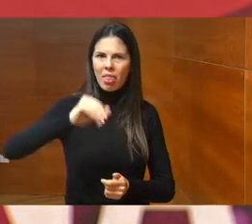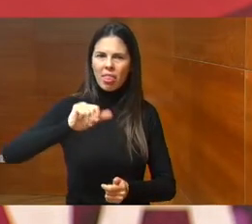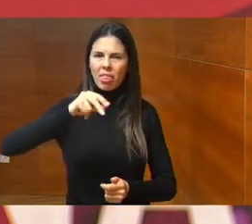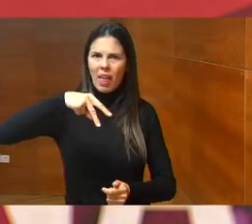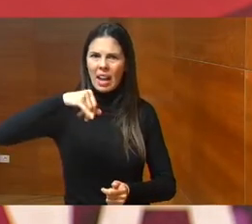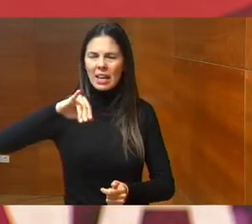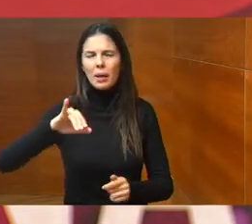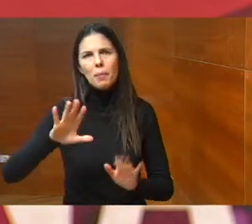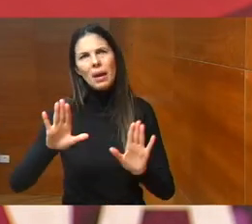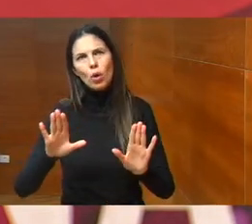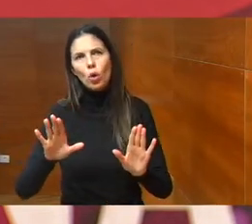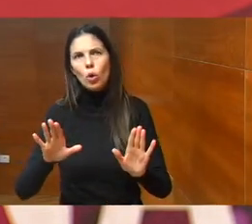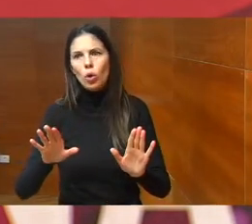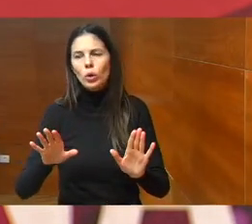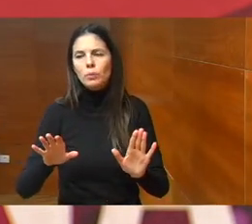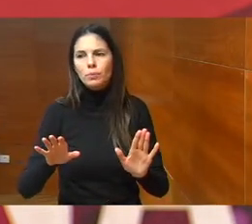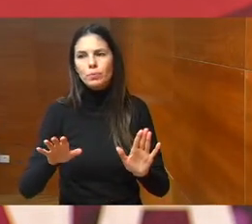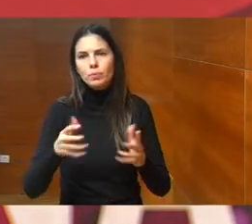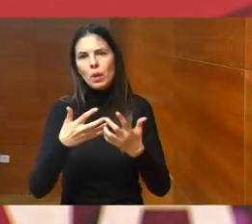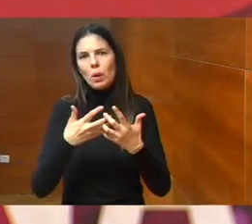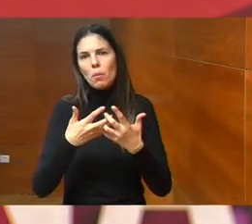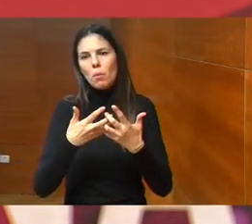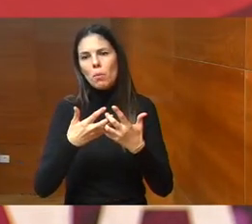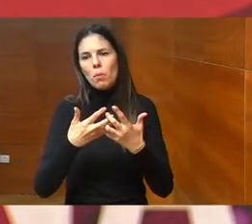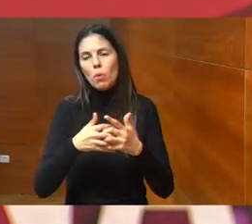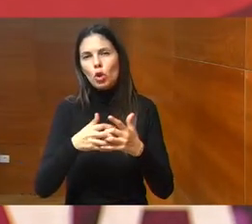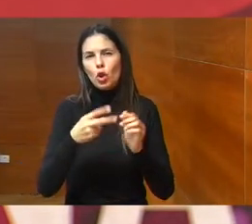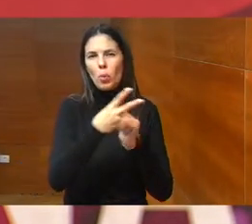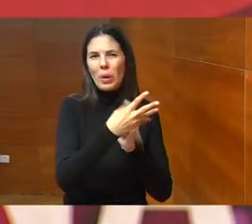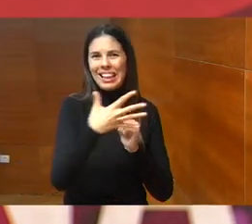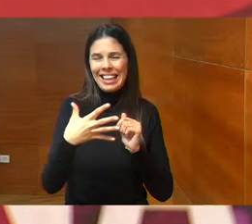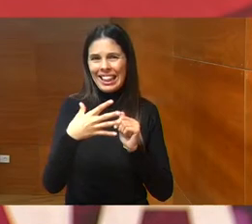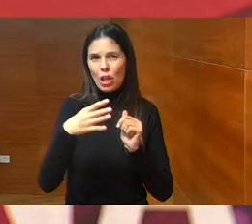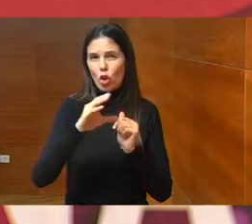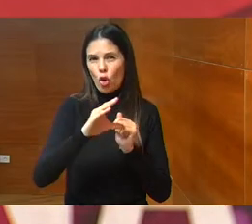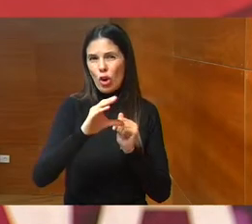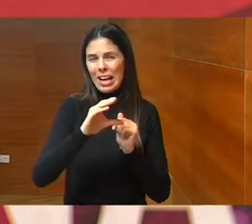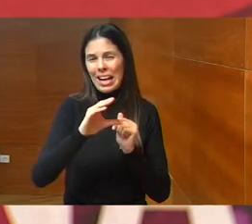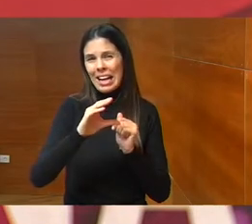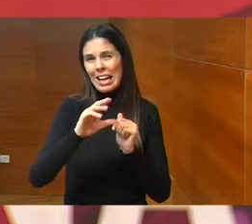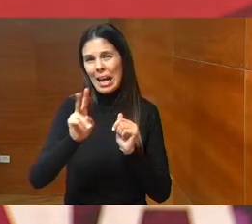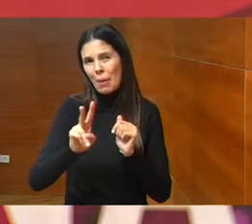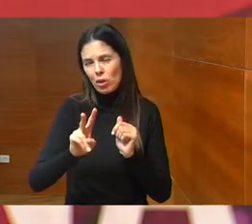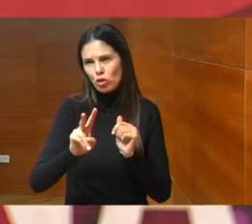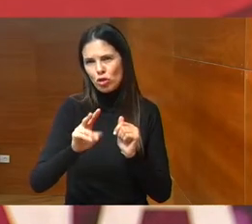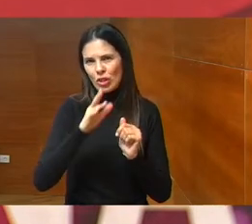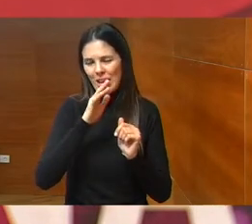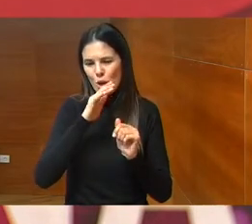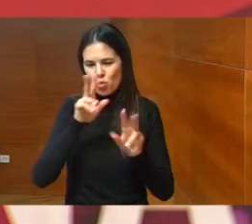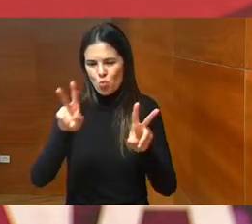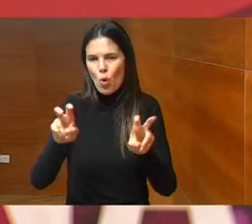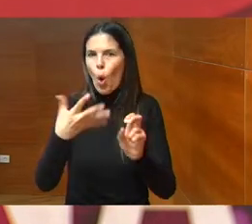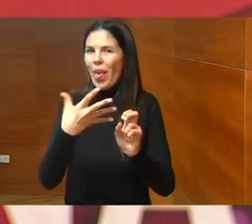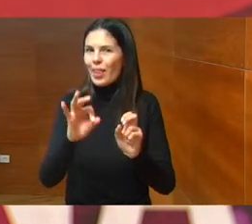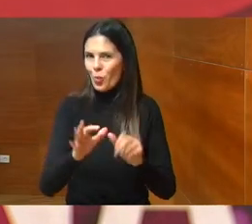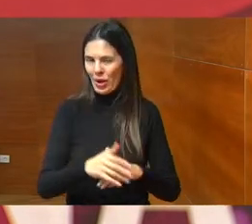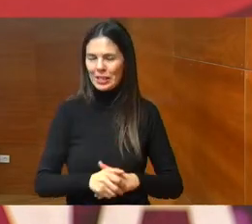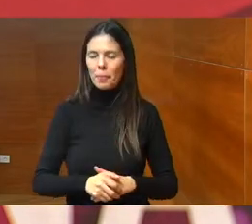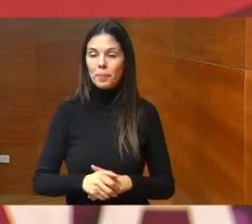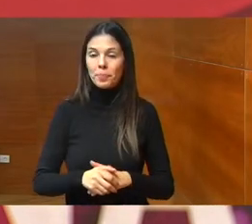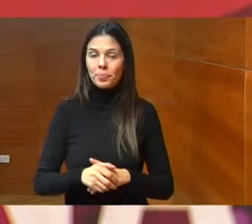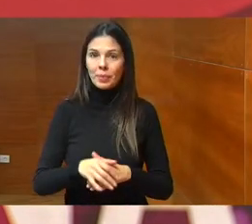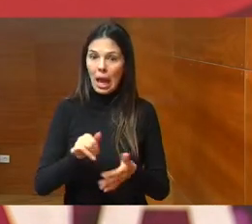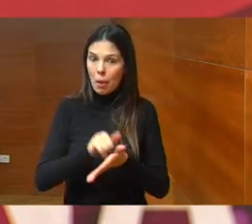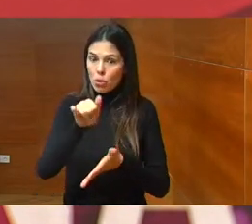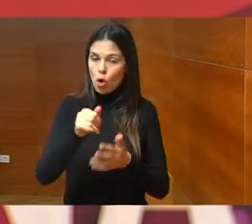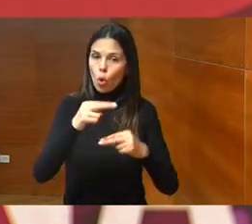zani bueno eran de 25 caballos son de 50 y tal bueno estos aviones se